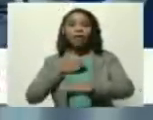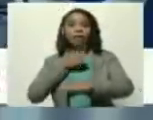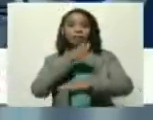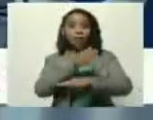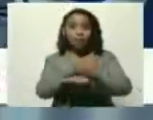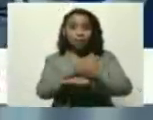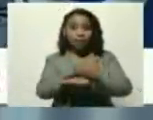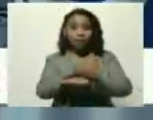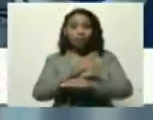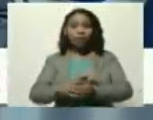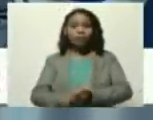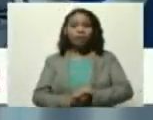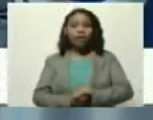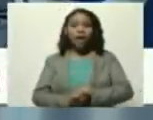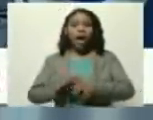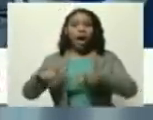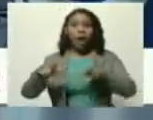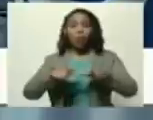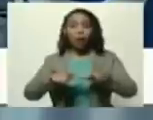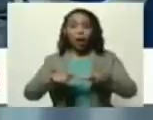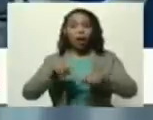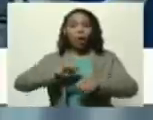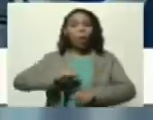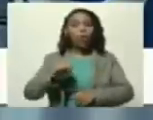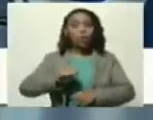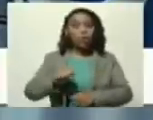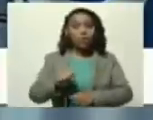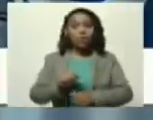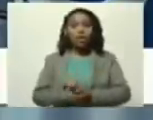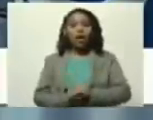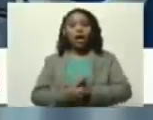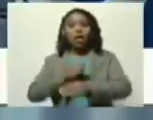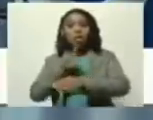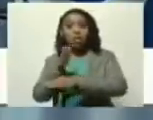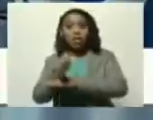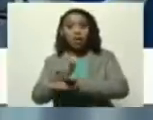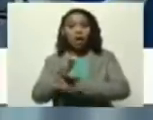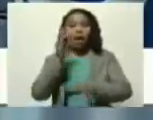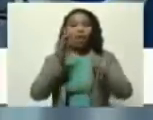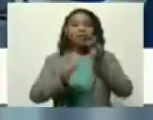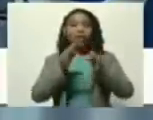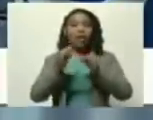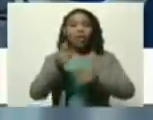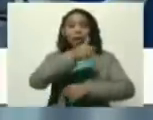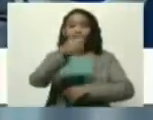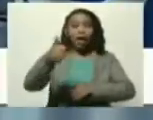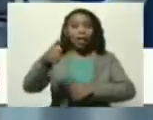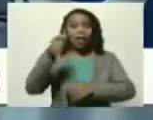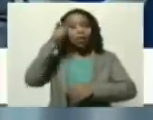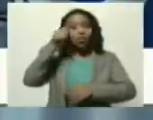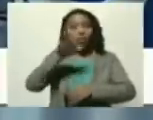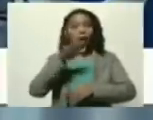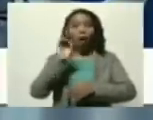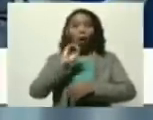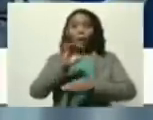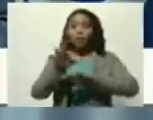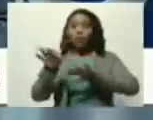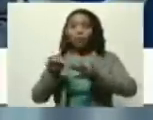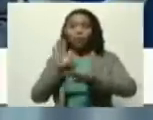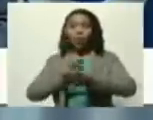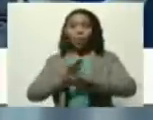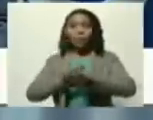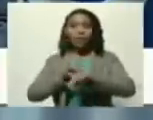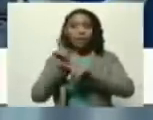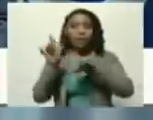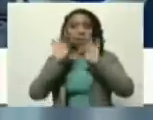a las estaciones de policía, a la fiscalía de cada ciudad o municipio donde estos hechos ocurran, para de